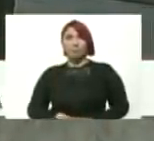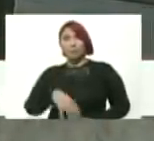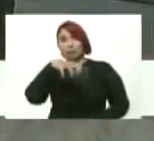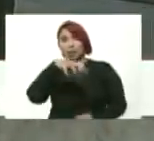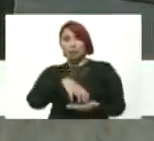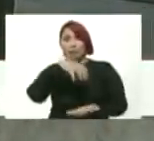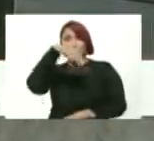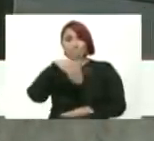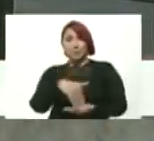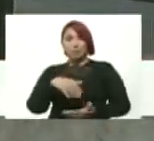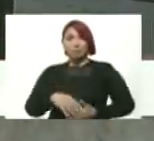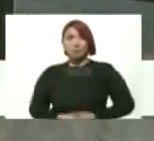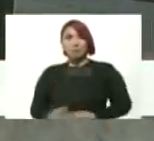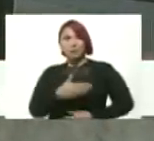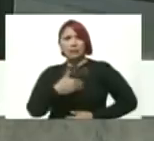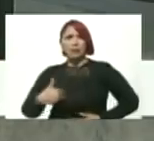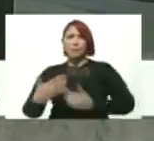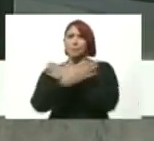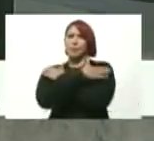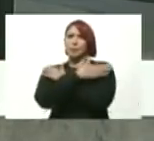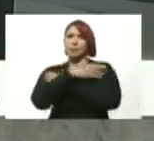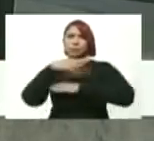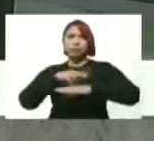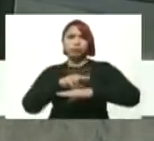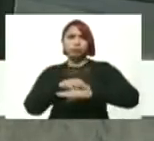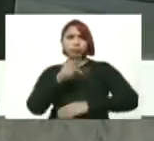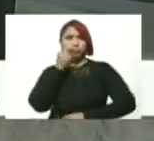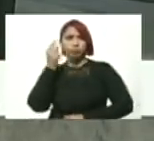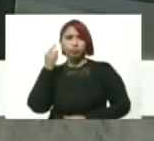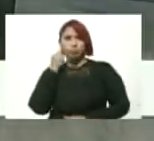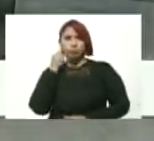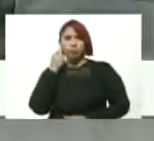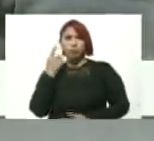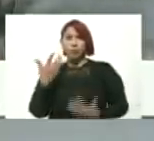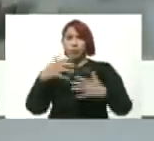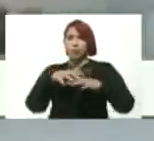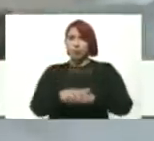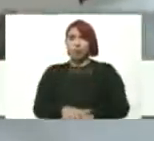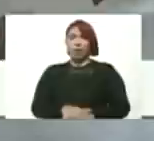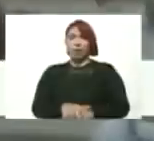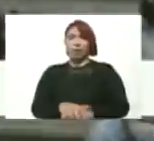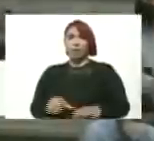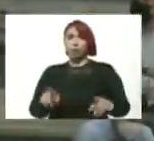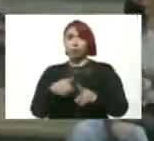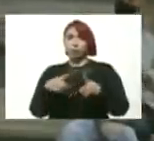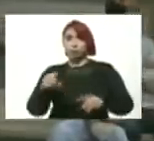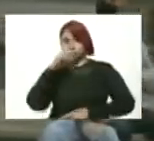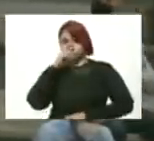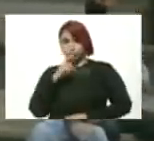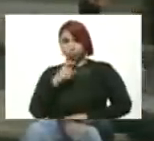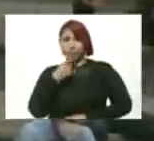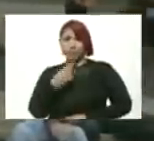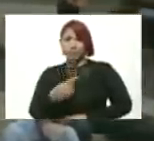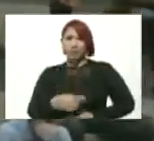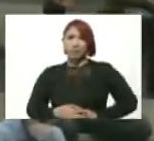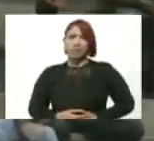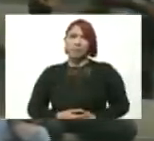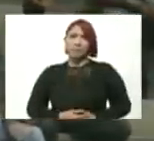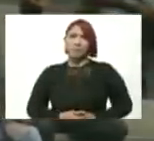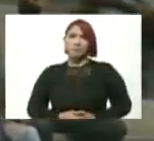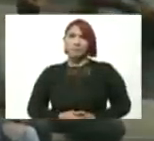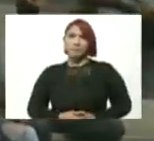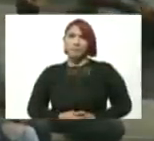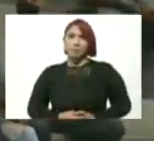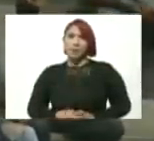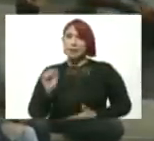miranda queremos felicitar a los médicos integrales en su aniversario presidentes decirles que sin el